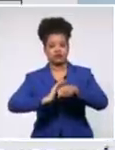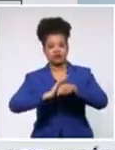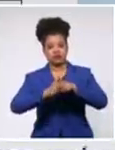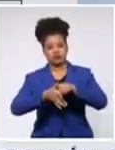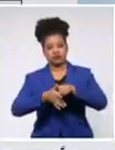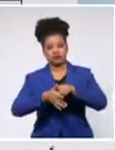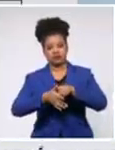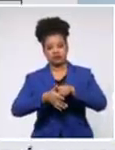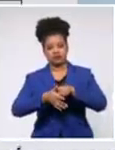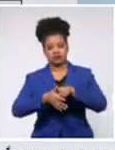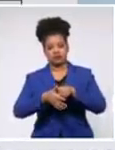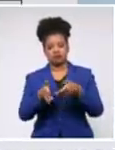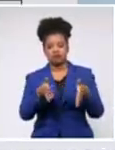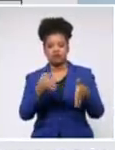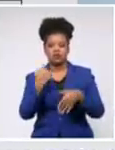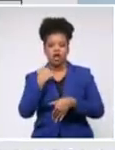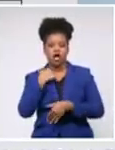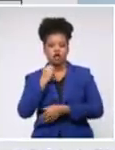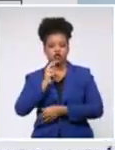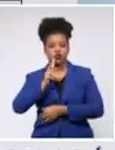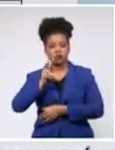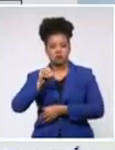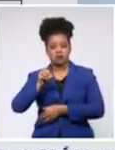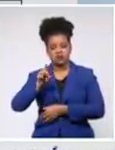finales del año 2019.